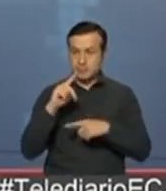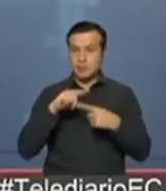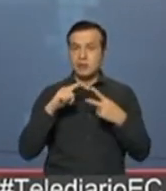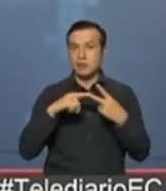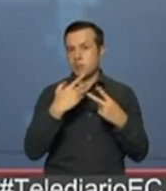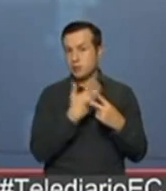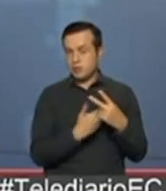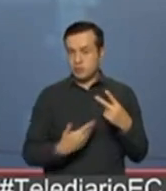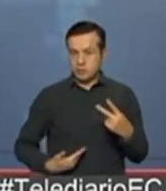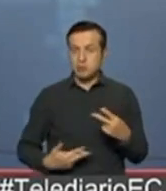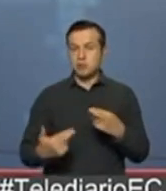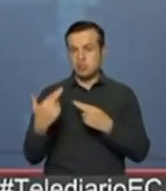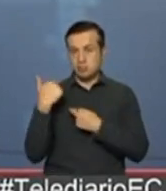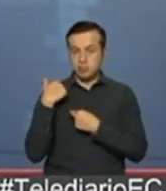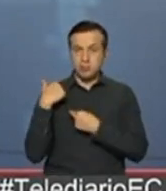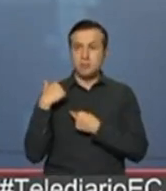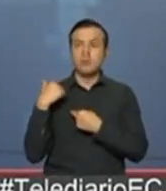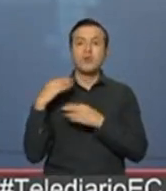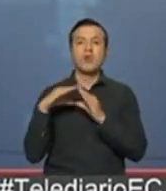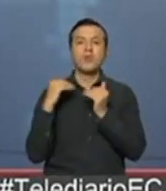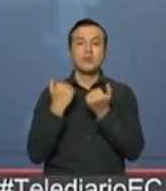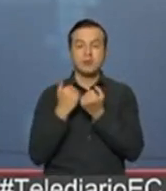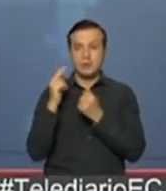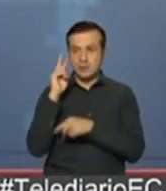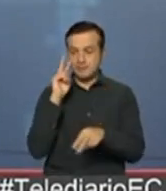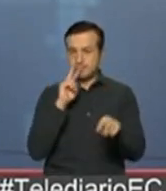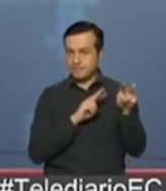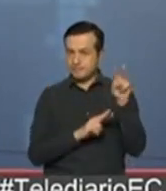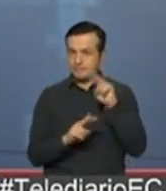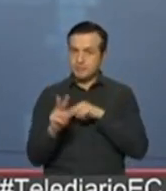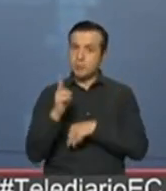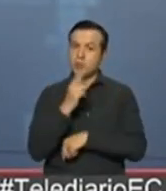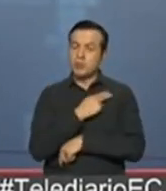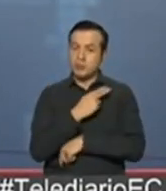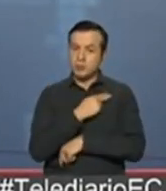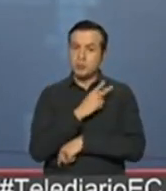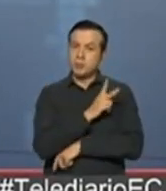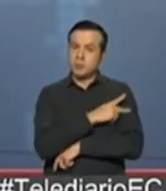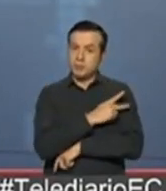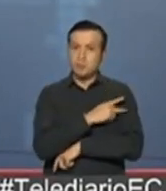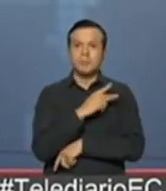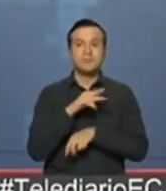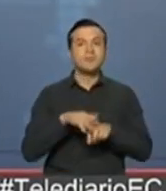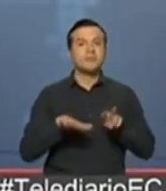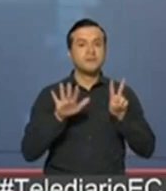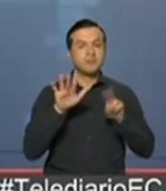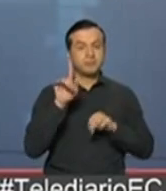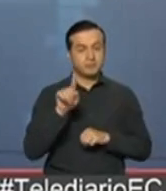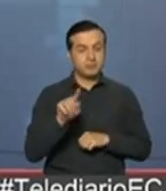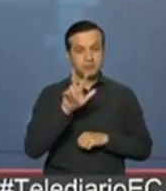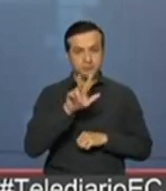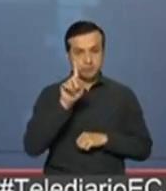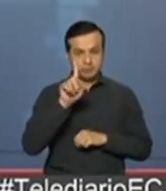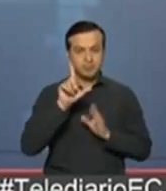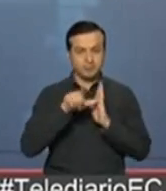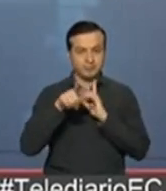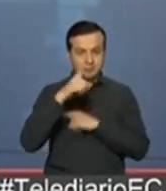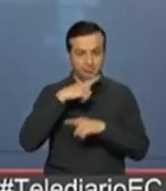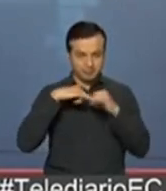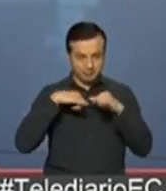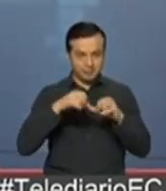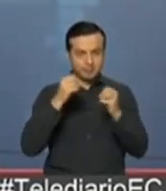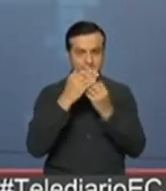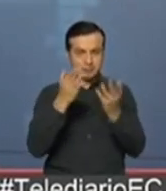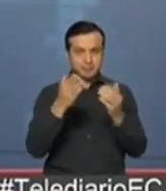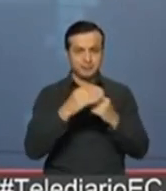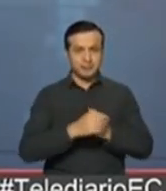encargada justamente de la evaluación y acreditación de las universidades y escuelas politécnicas 7 la mañana con 31 minutos regresamos enseguida con más aquí